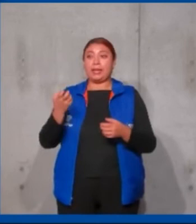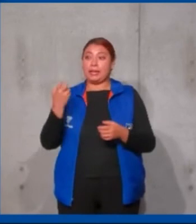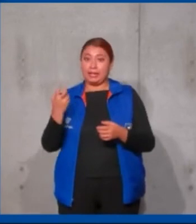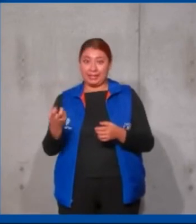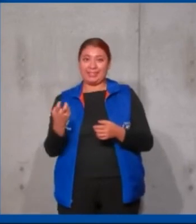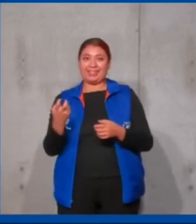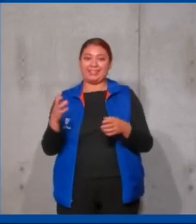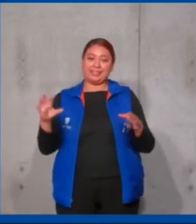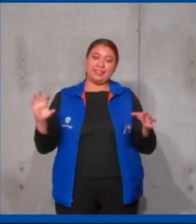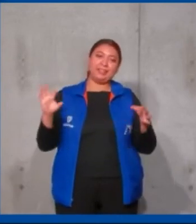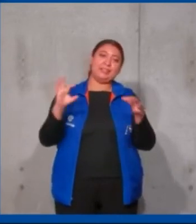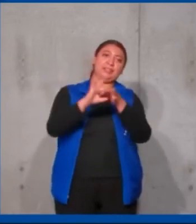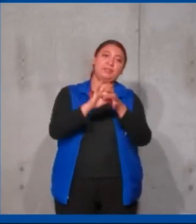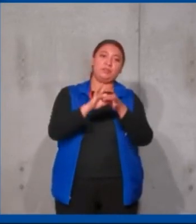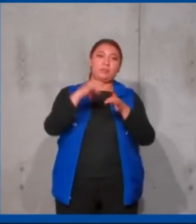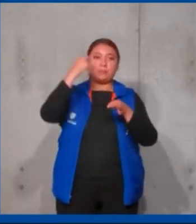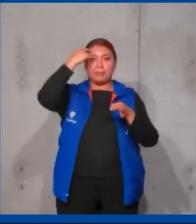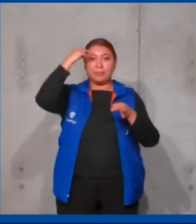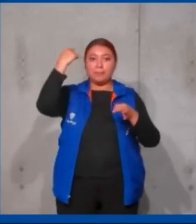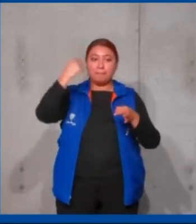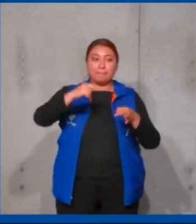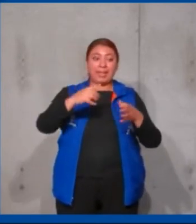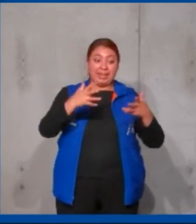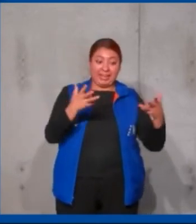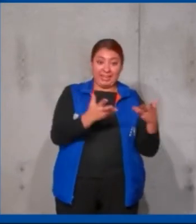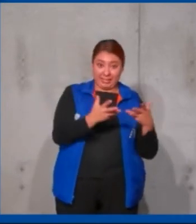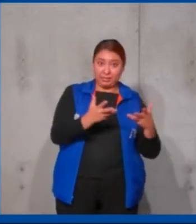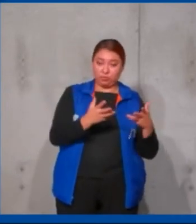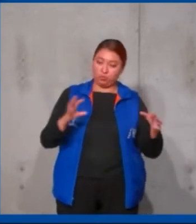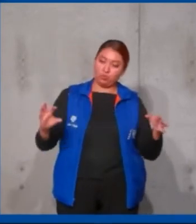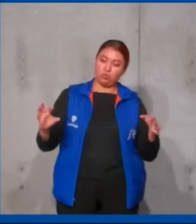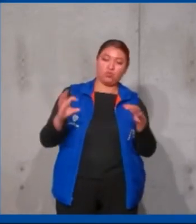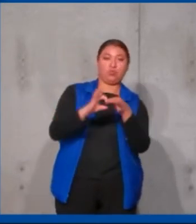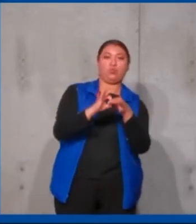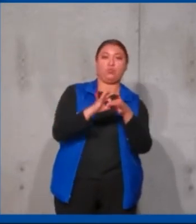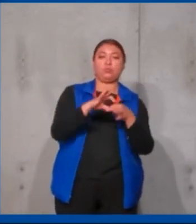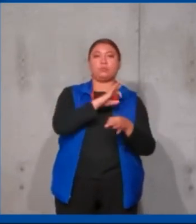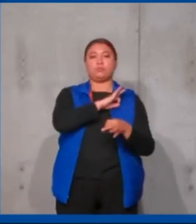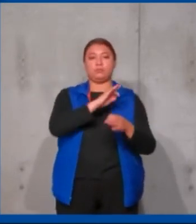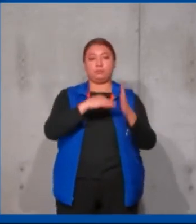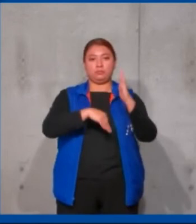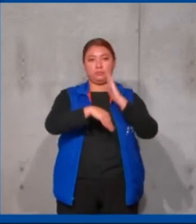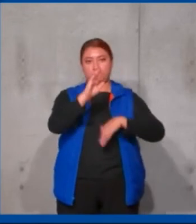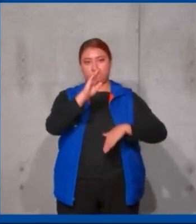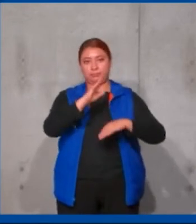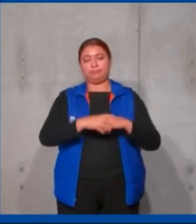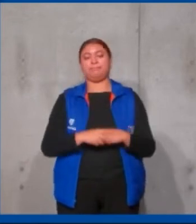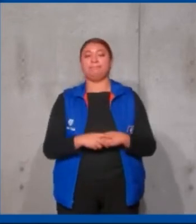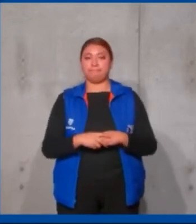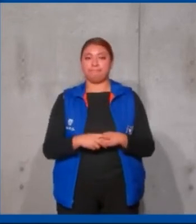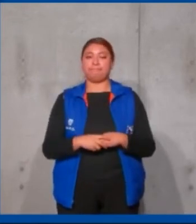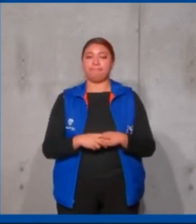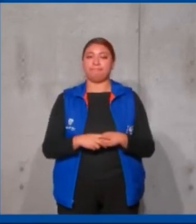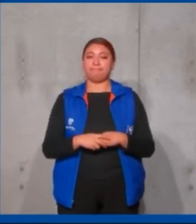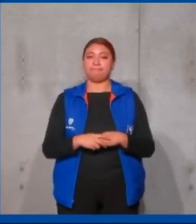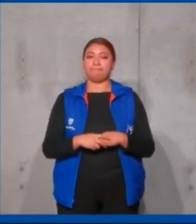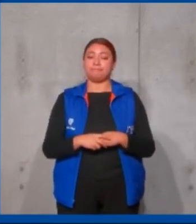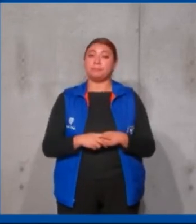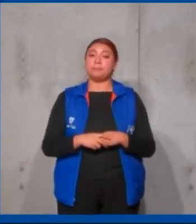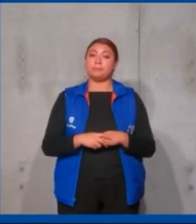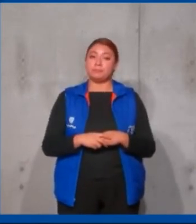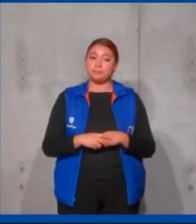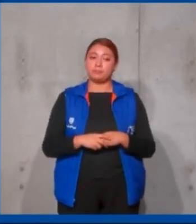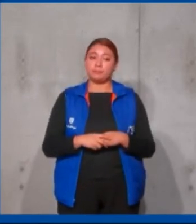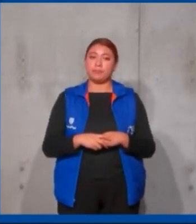y de poder integrar en las estrategias, en las acciones que hace la organización, las necesidades y expectativas de estos